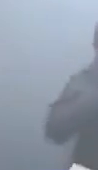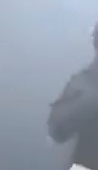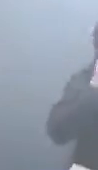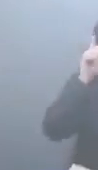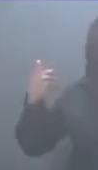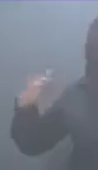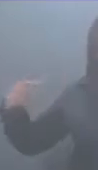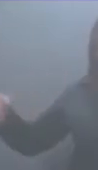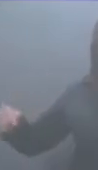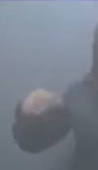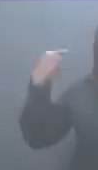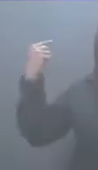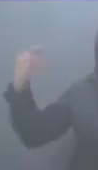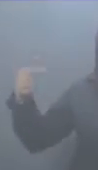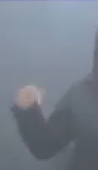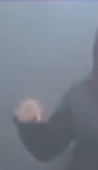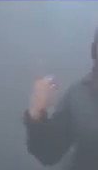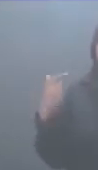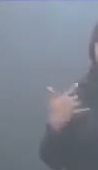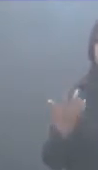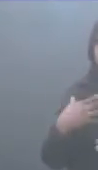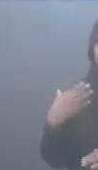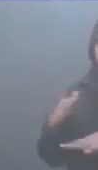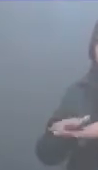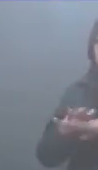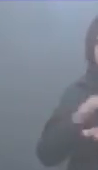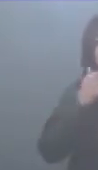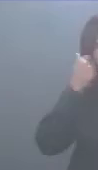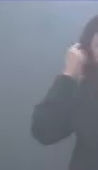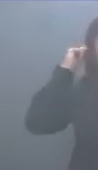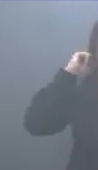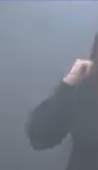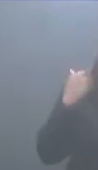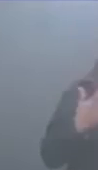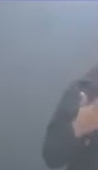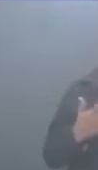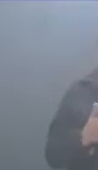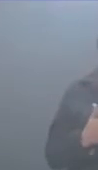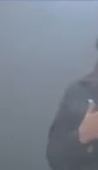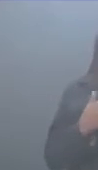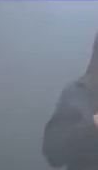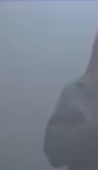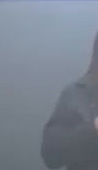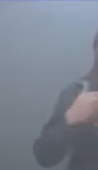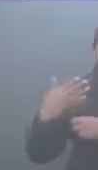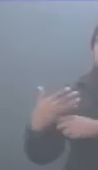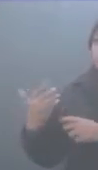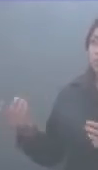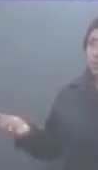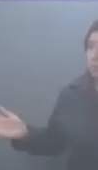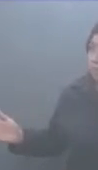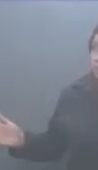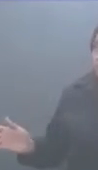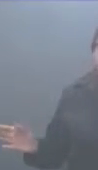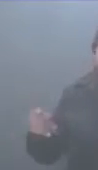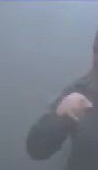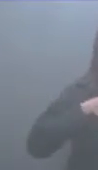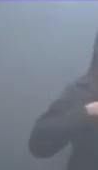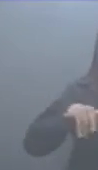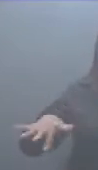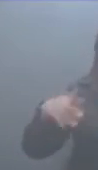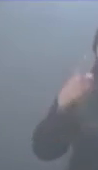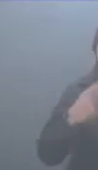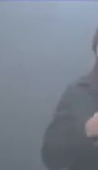mentirnos. Y hago un llamado a todos los colegas que estamos en la contienda a que puedan llevar el mensaje a todos